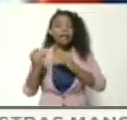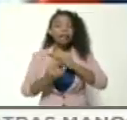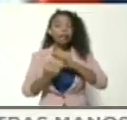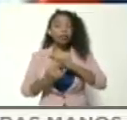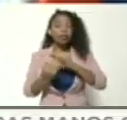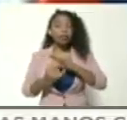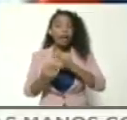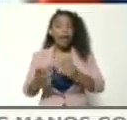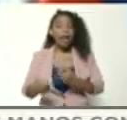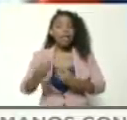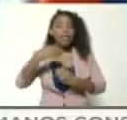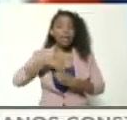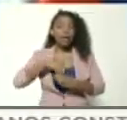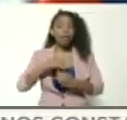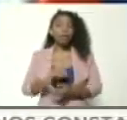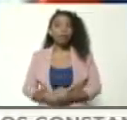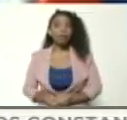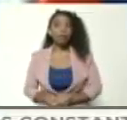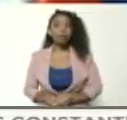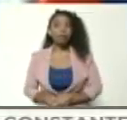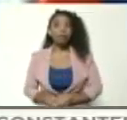institucional interno.